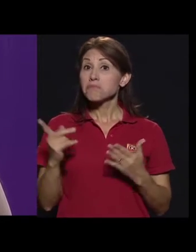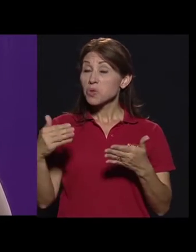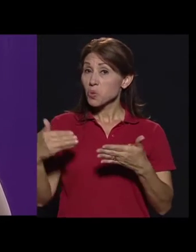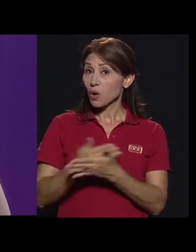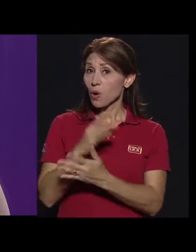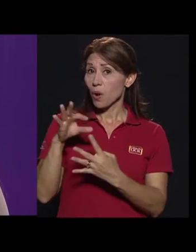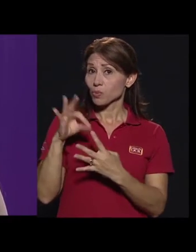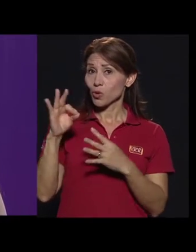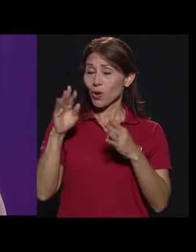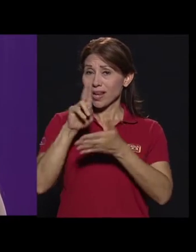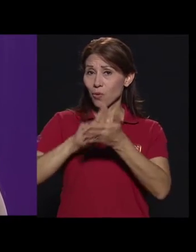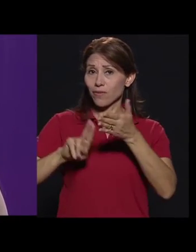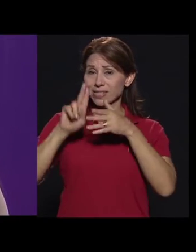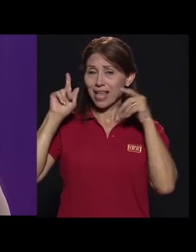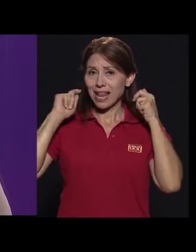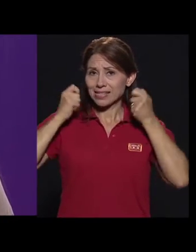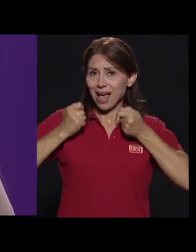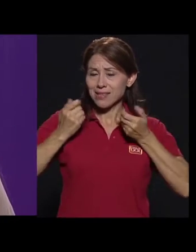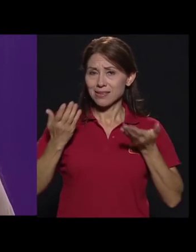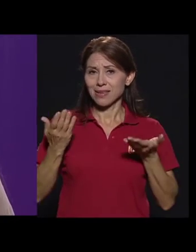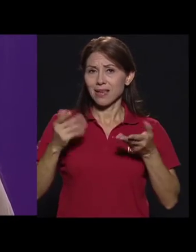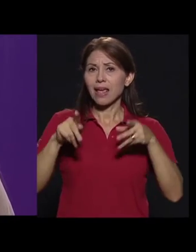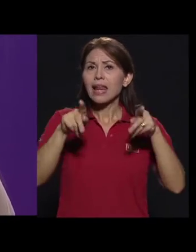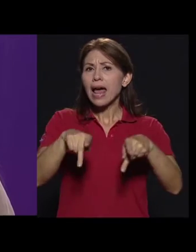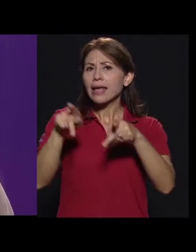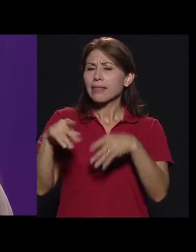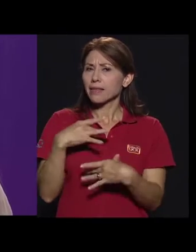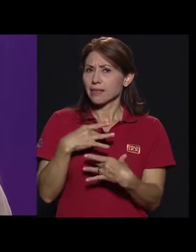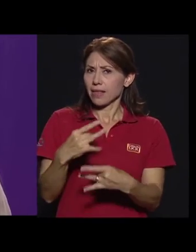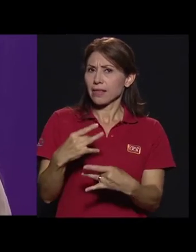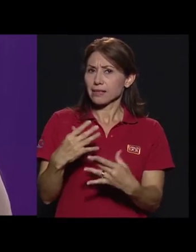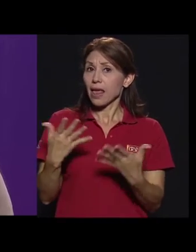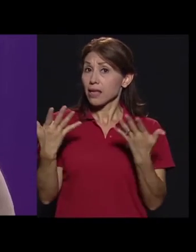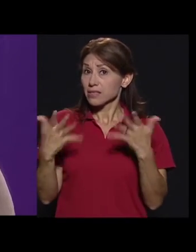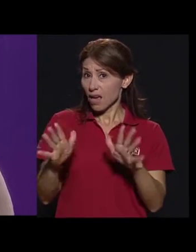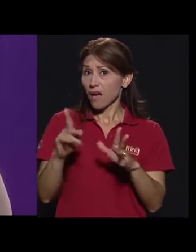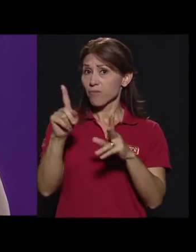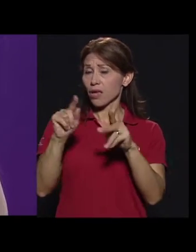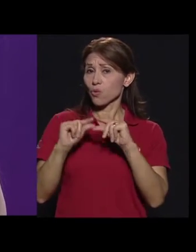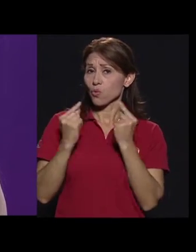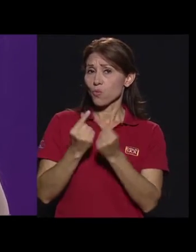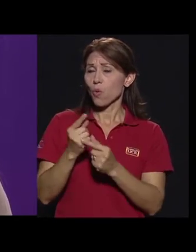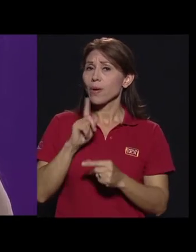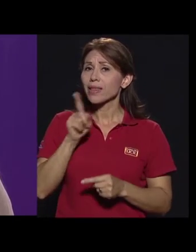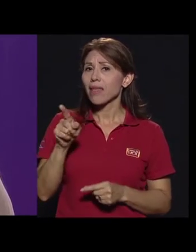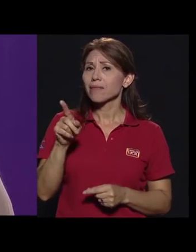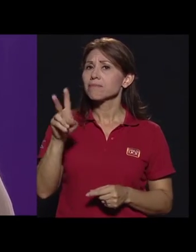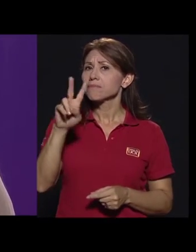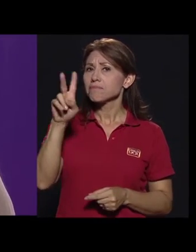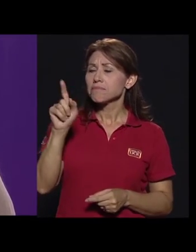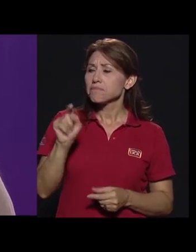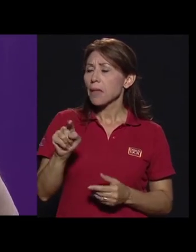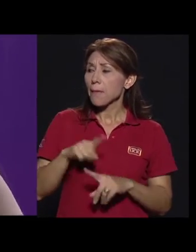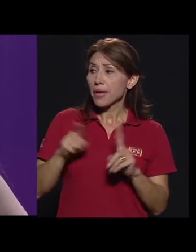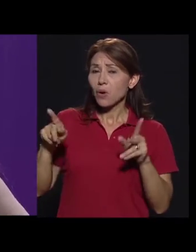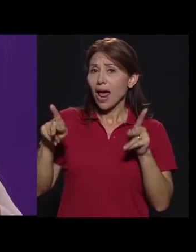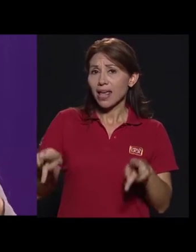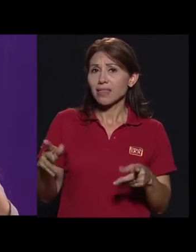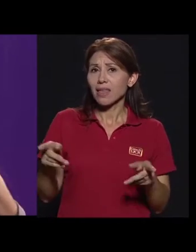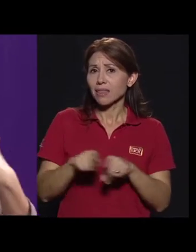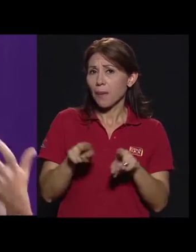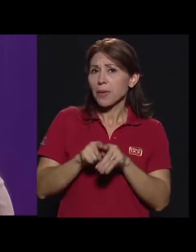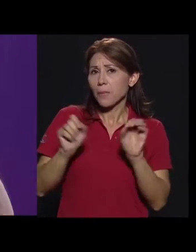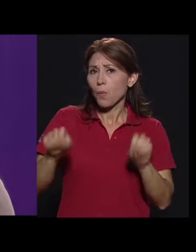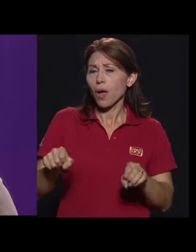verdad, desde la Universidad de La Salle. La gente que está interesada, ya hay un grupo, verdad, pero a poder la gente también, de